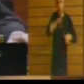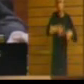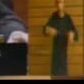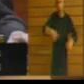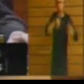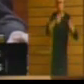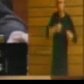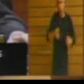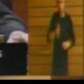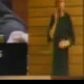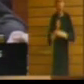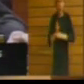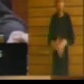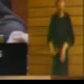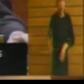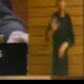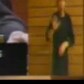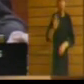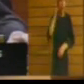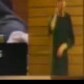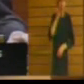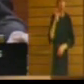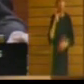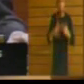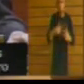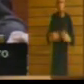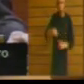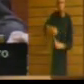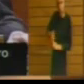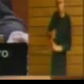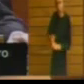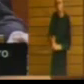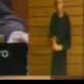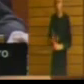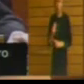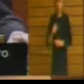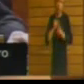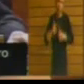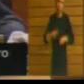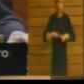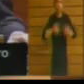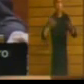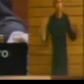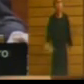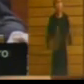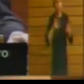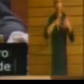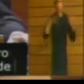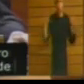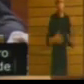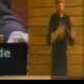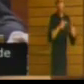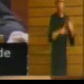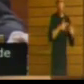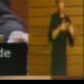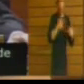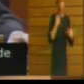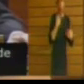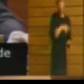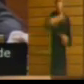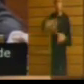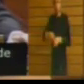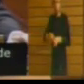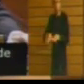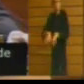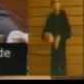Ciudadanas e Institucionales y por el Instituto Navarro del Euskera. Hay muchas posibilidades de promocionar el euskera sin inmiscuirse en las competencias